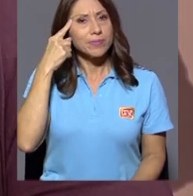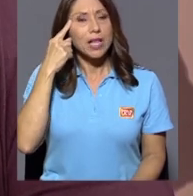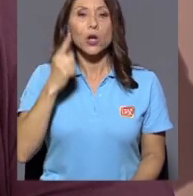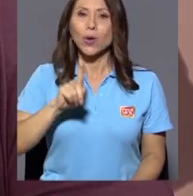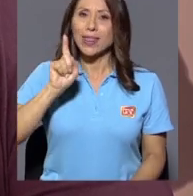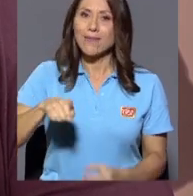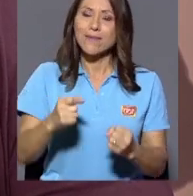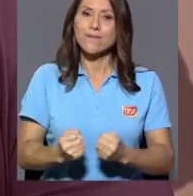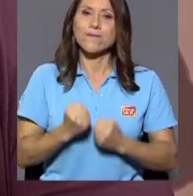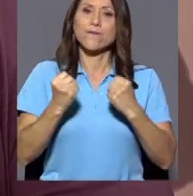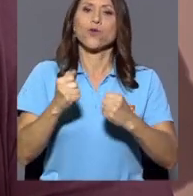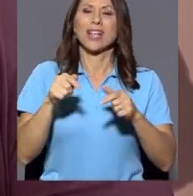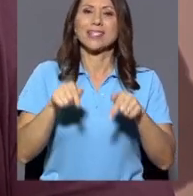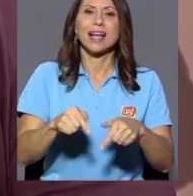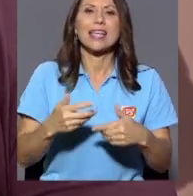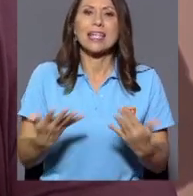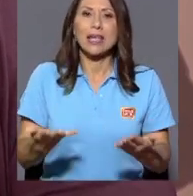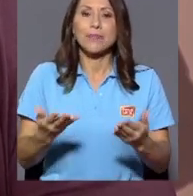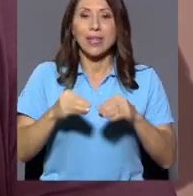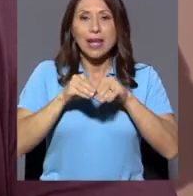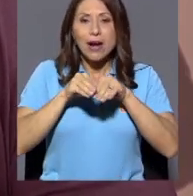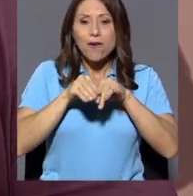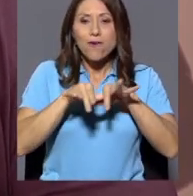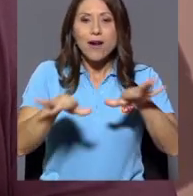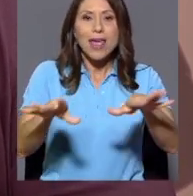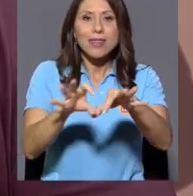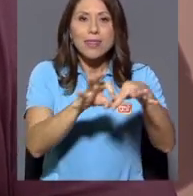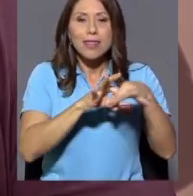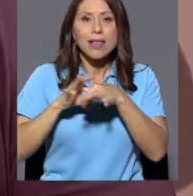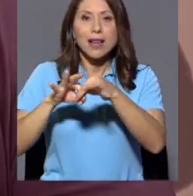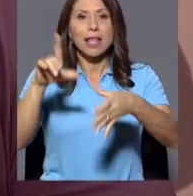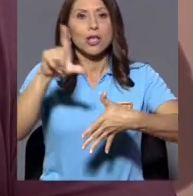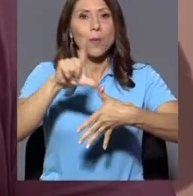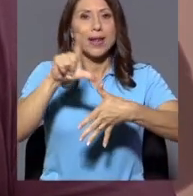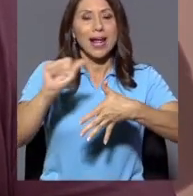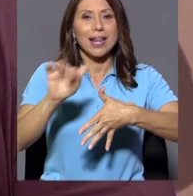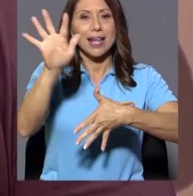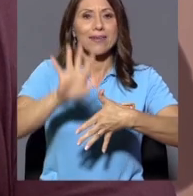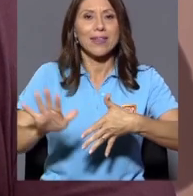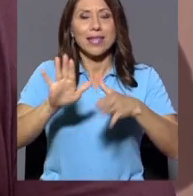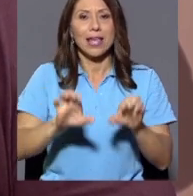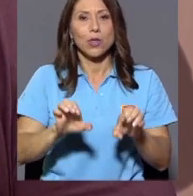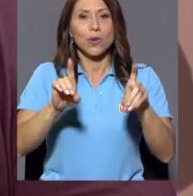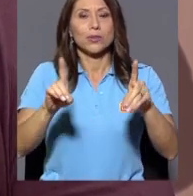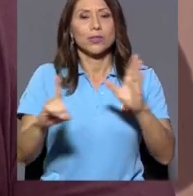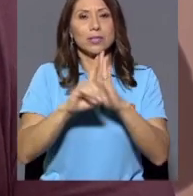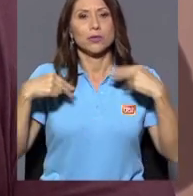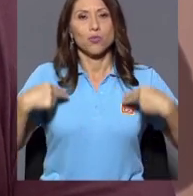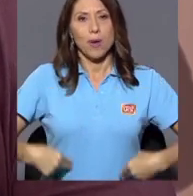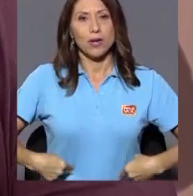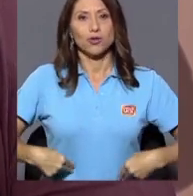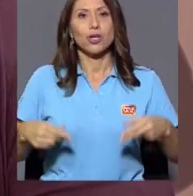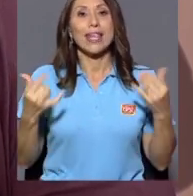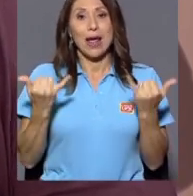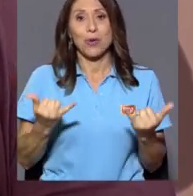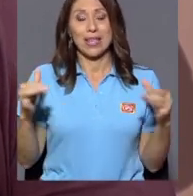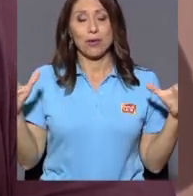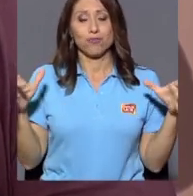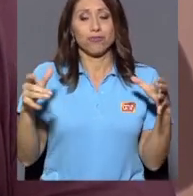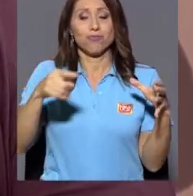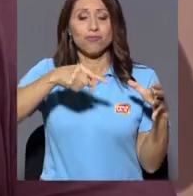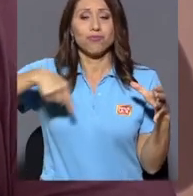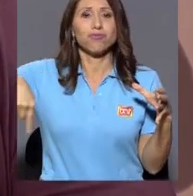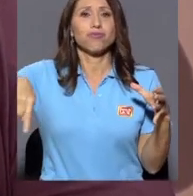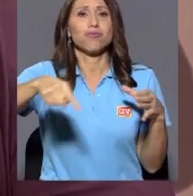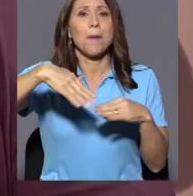aquí hay que fortalecer es esta red latinoamericana y caribeña de educación en derechos humanos que hoy por hoy congrega a